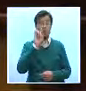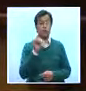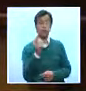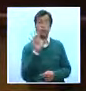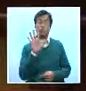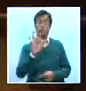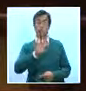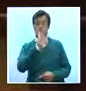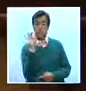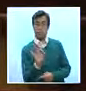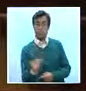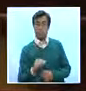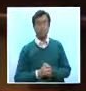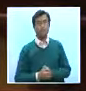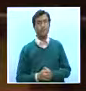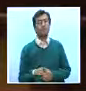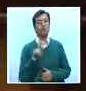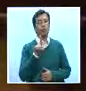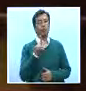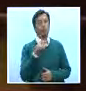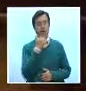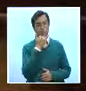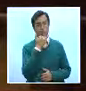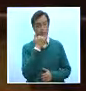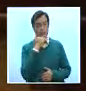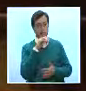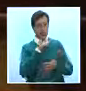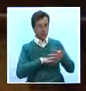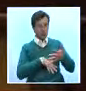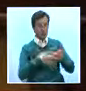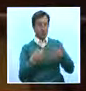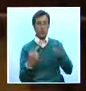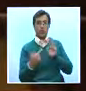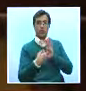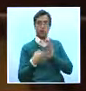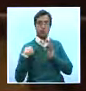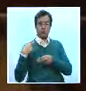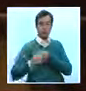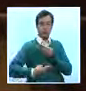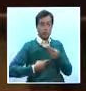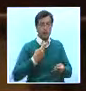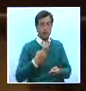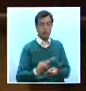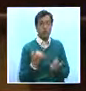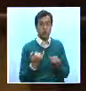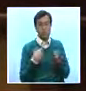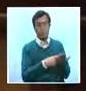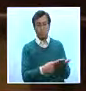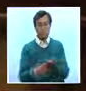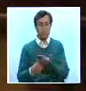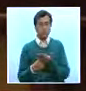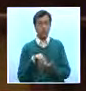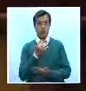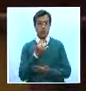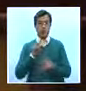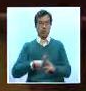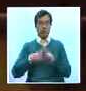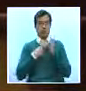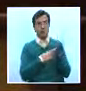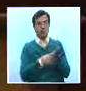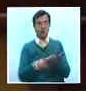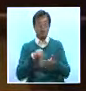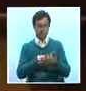77.5%. Tal vez uno de los errores que trae la tabla del impuesto a las herencias que se encuentra debatiendo desde el día sábado es que